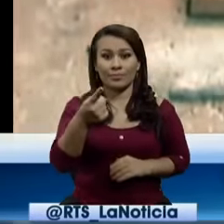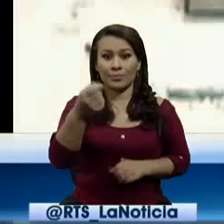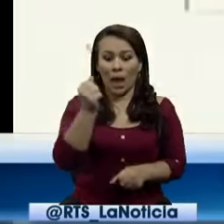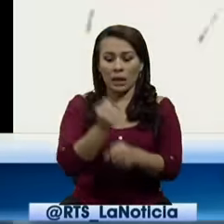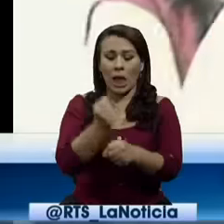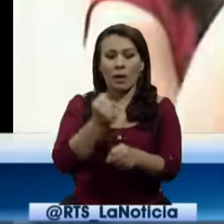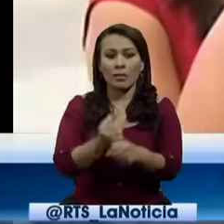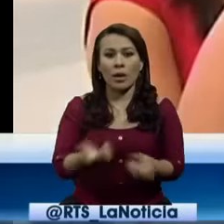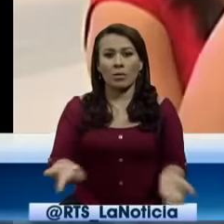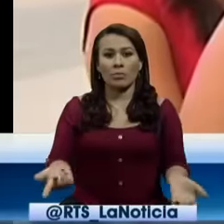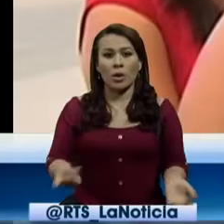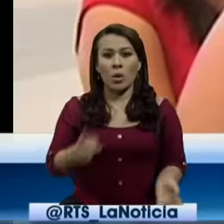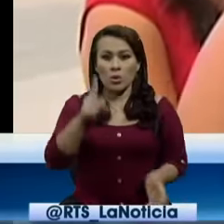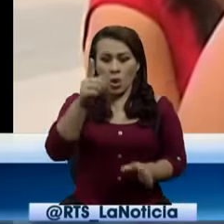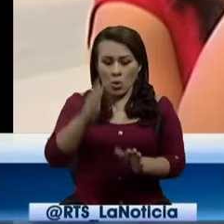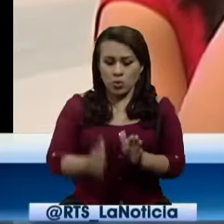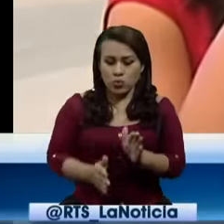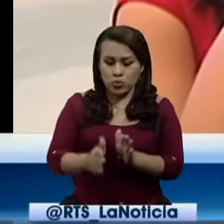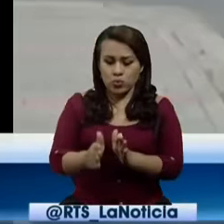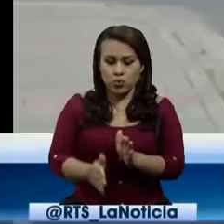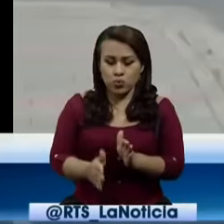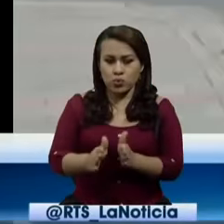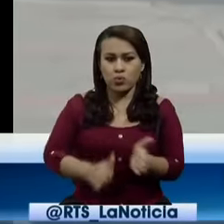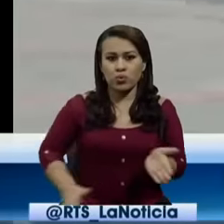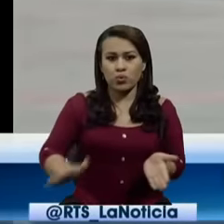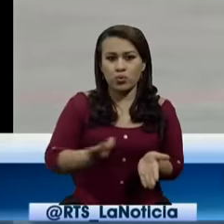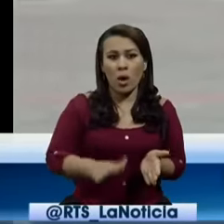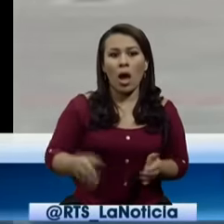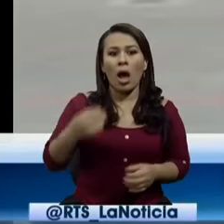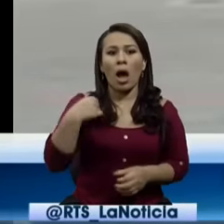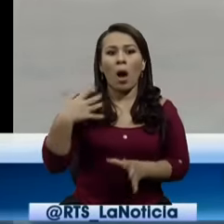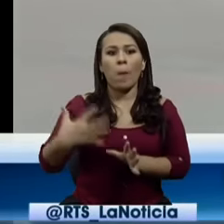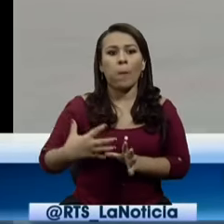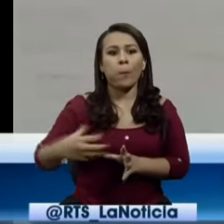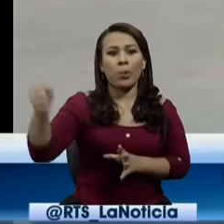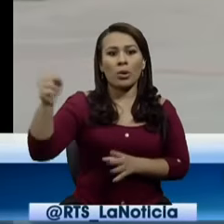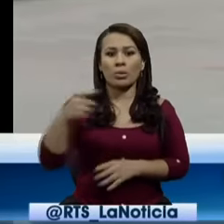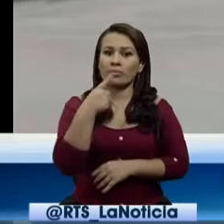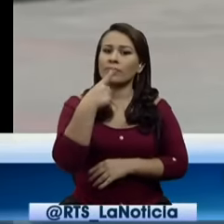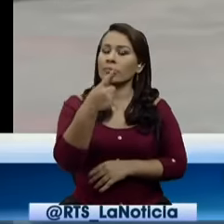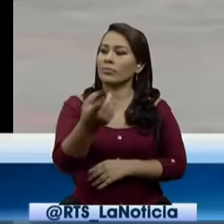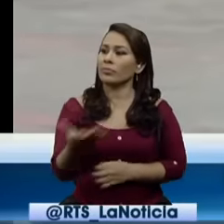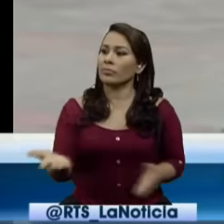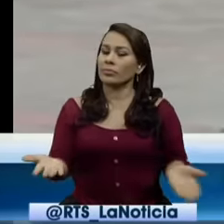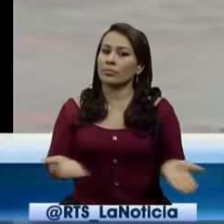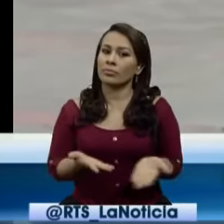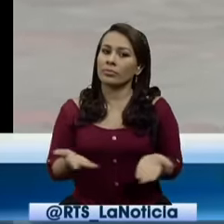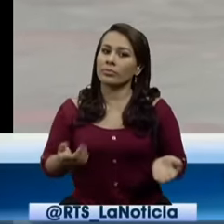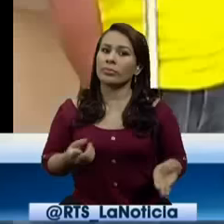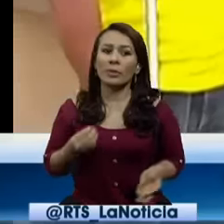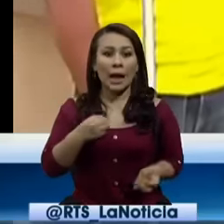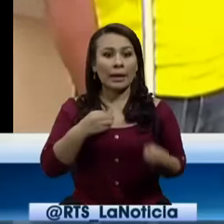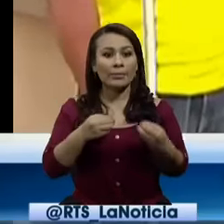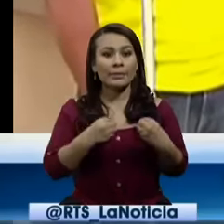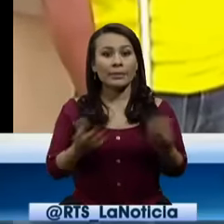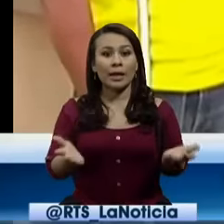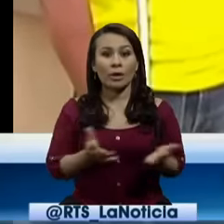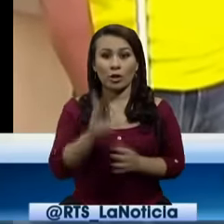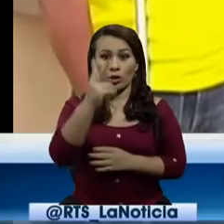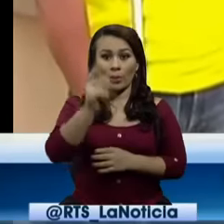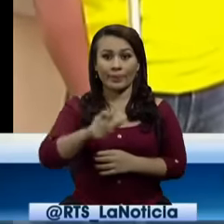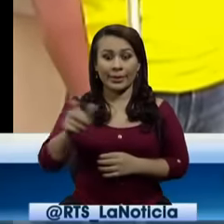de trabajo una pulidora pero fue cuestión de un segundo en la avenida Francisco de Orellana en la entrada de la parroquia dos